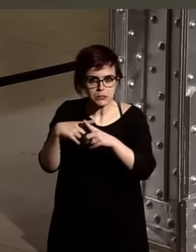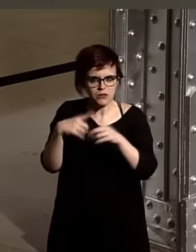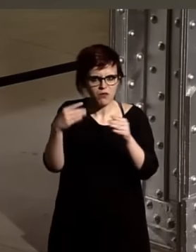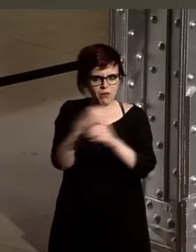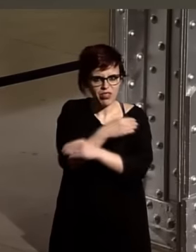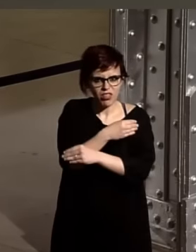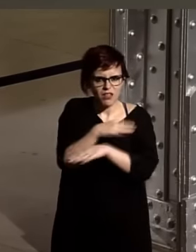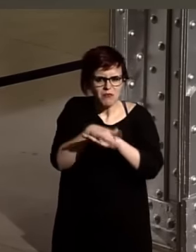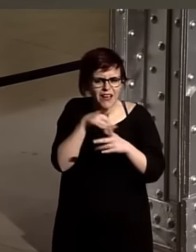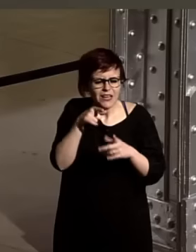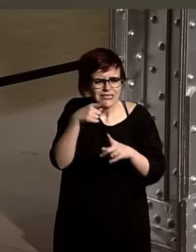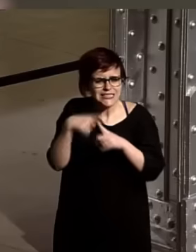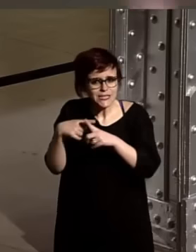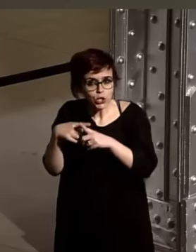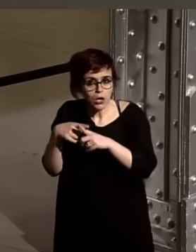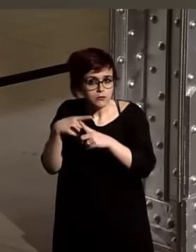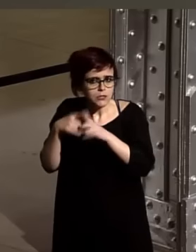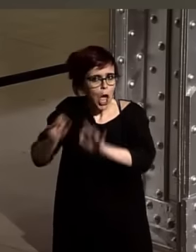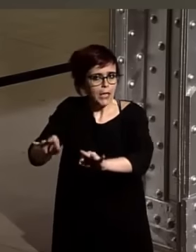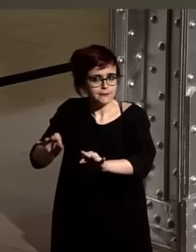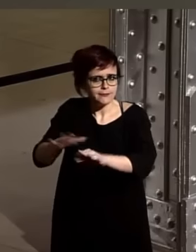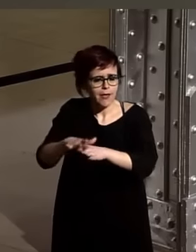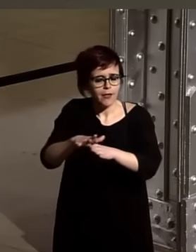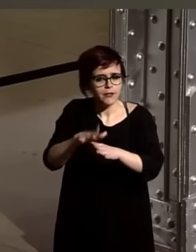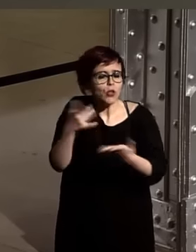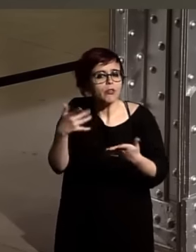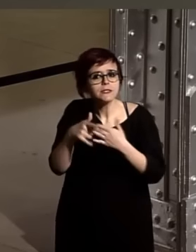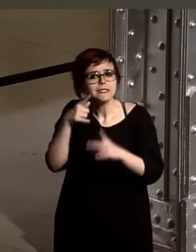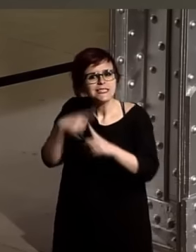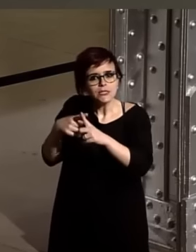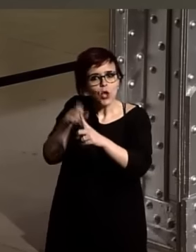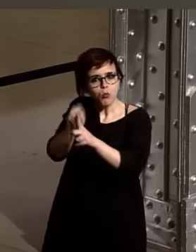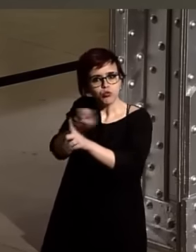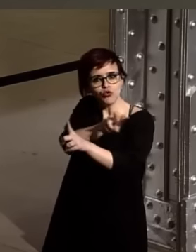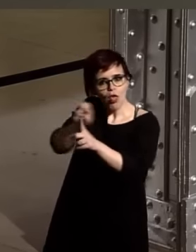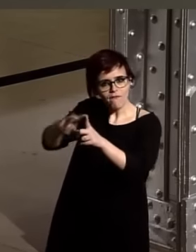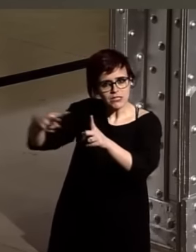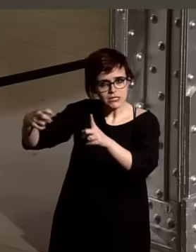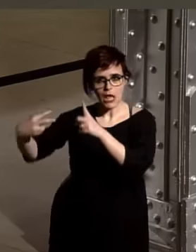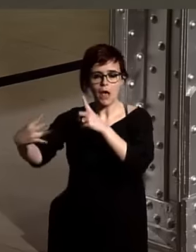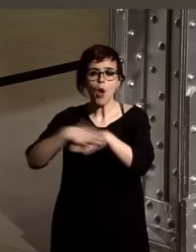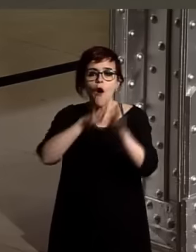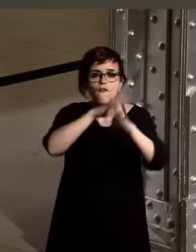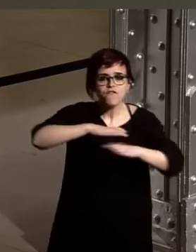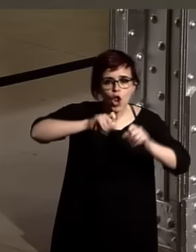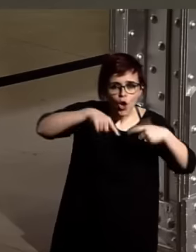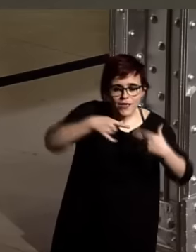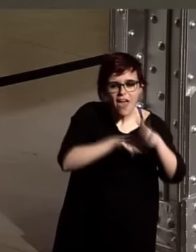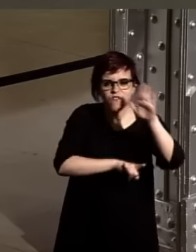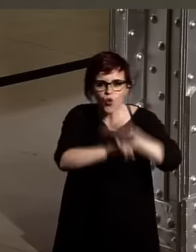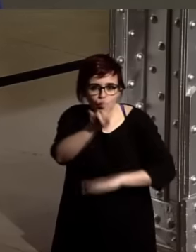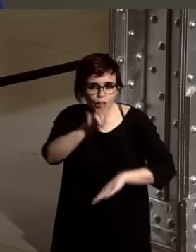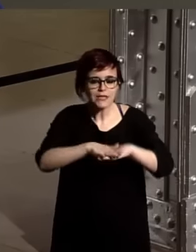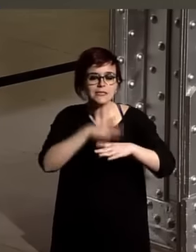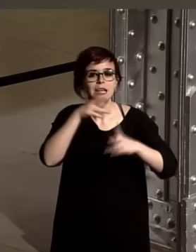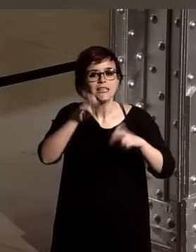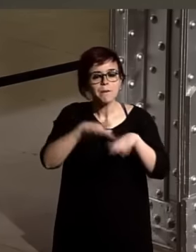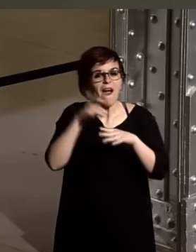tiene ciencia el sexo es es el sexo y tú sexo lo puedes mirar desde muchas perspectivas desde la biología evolucionista desde la